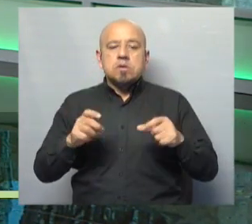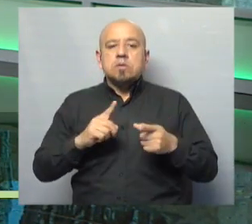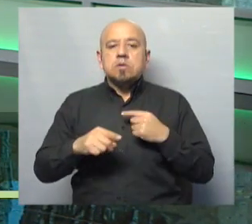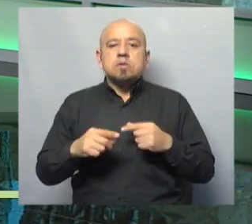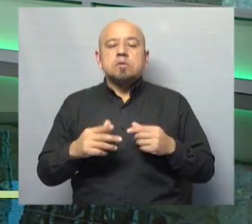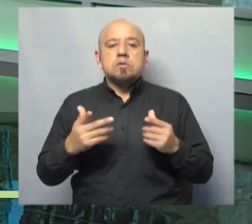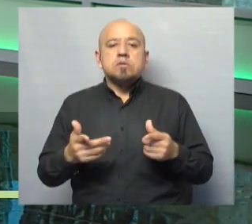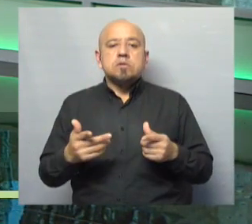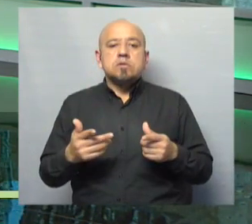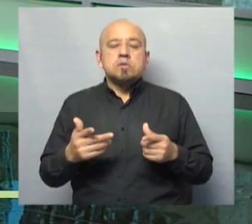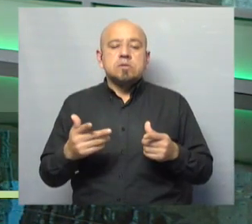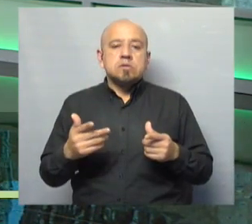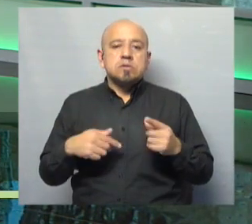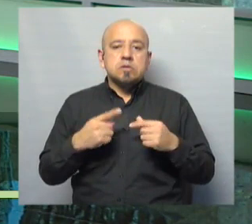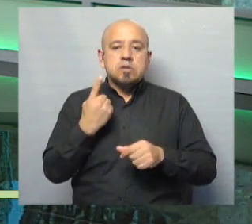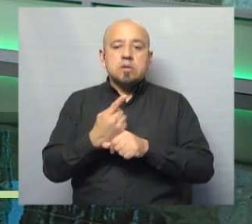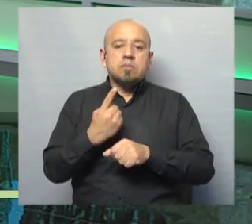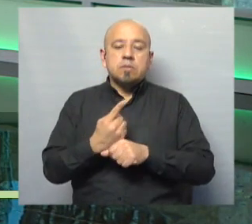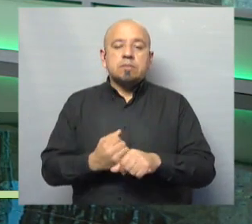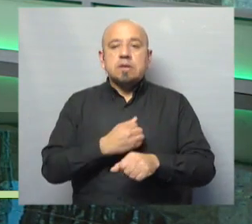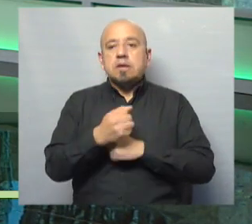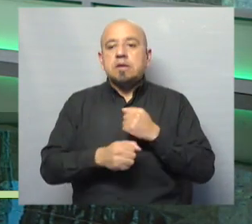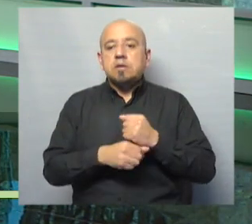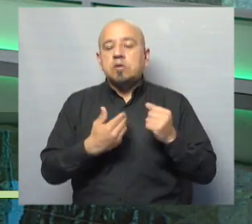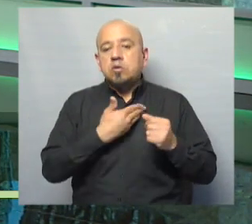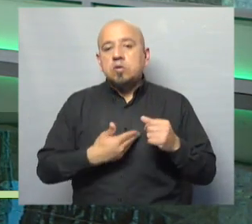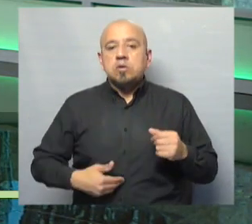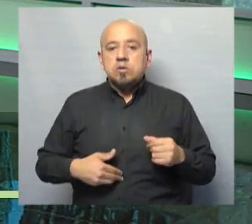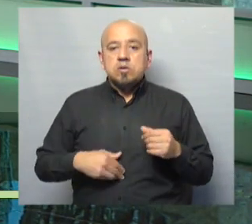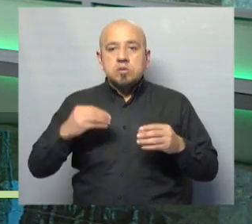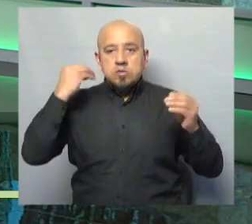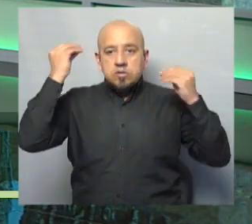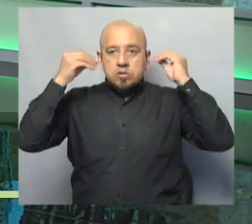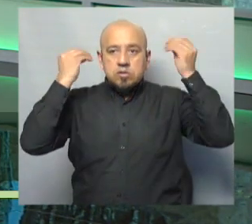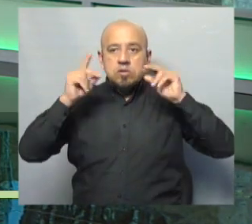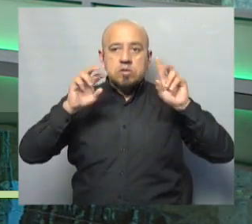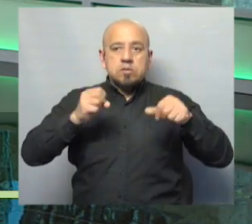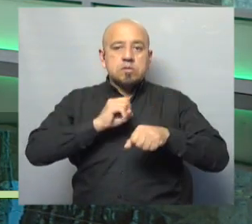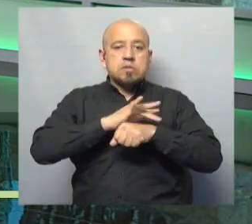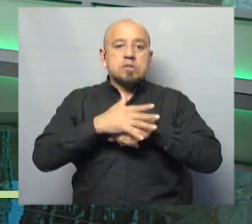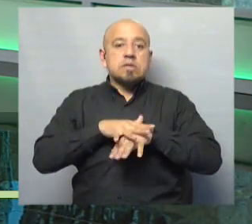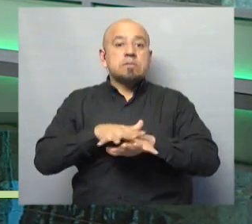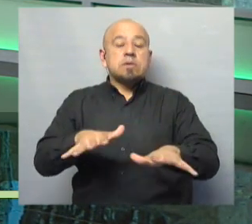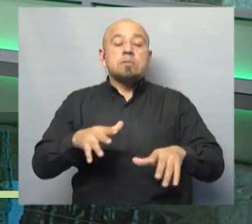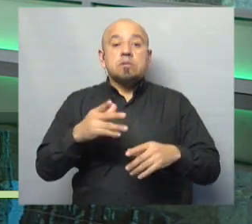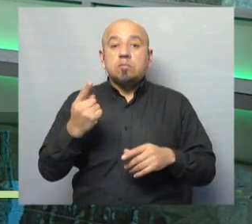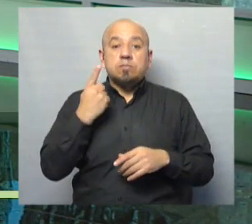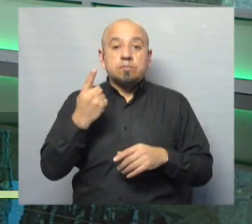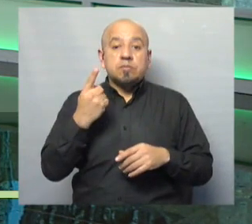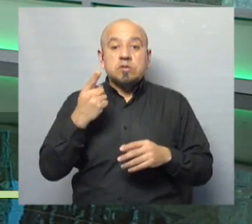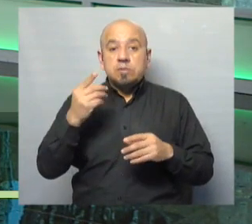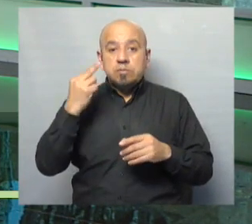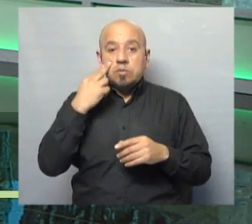el primer año del gobierno tenía en las preocupaciones de la población en la pandemia como el foco principal eso